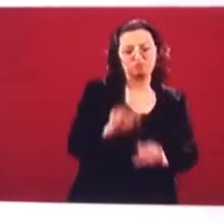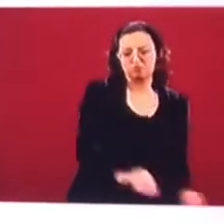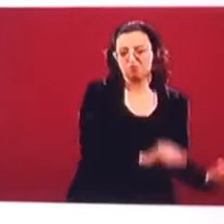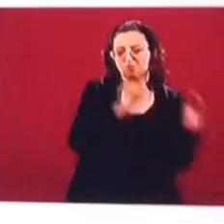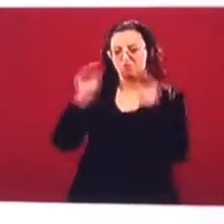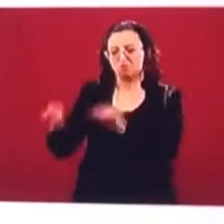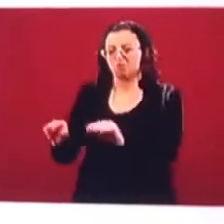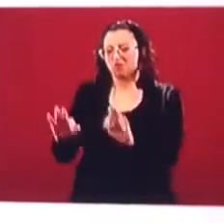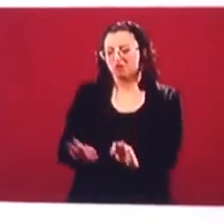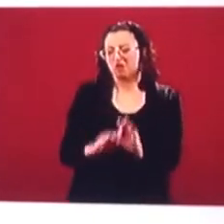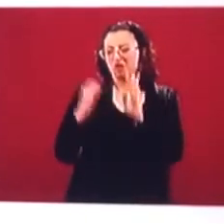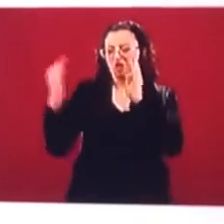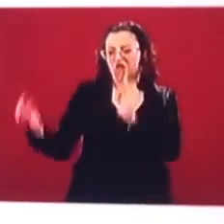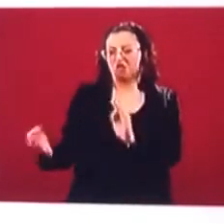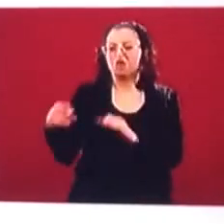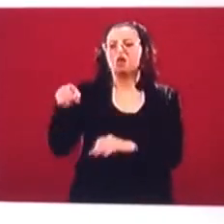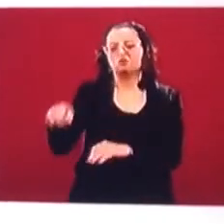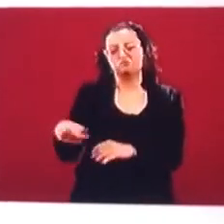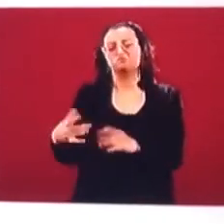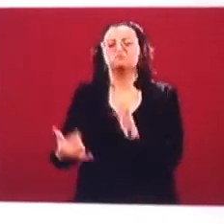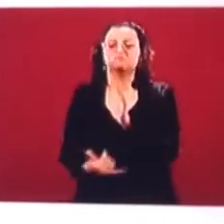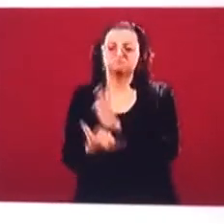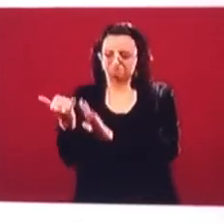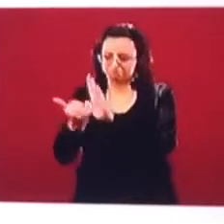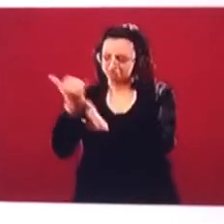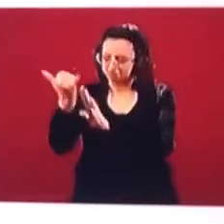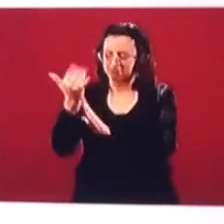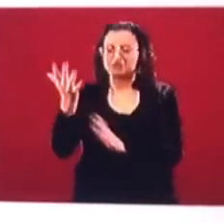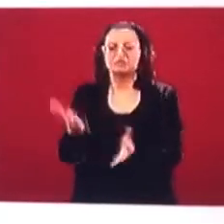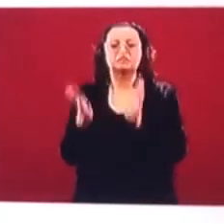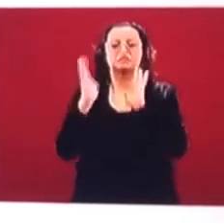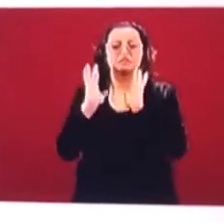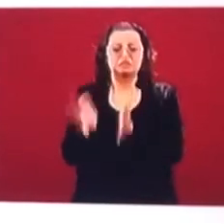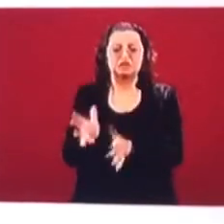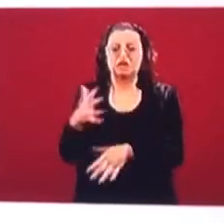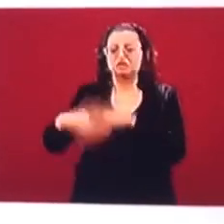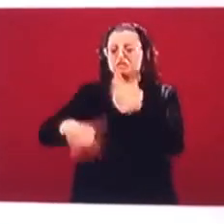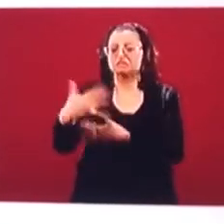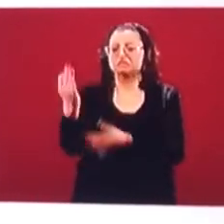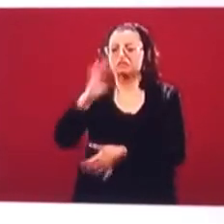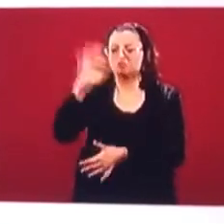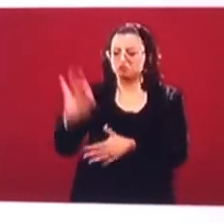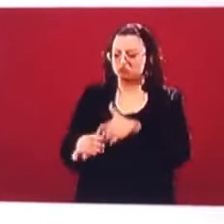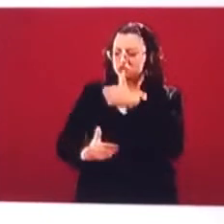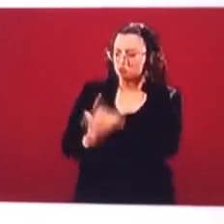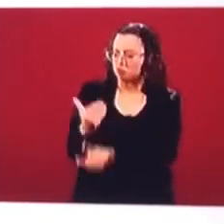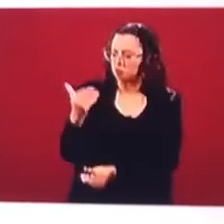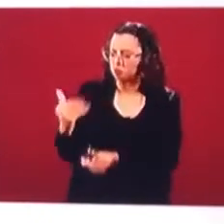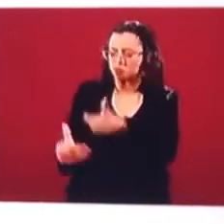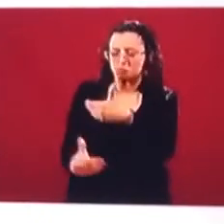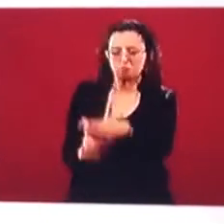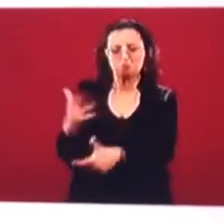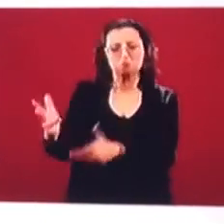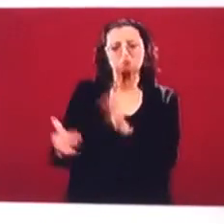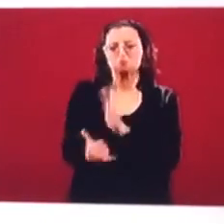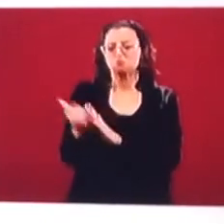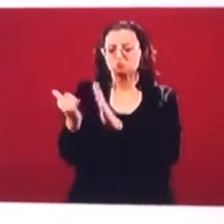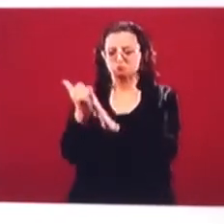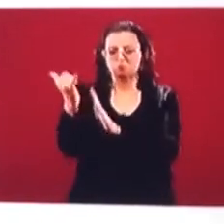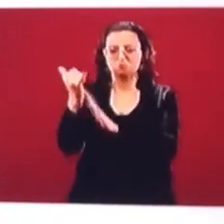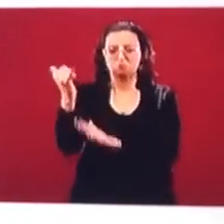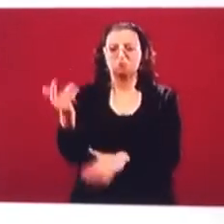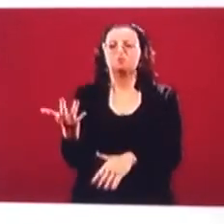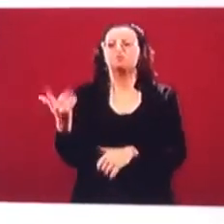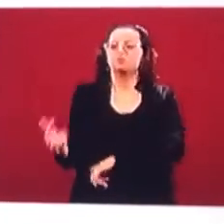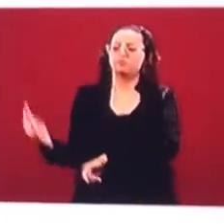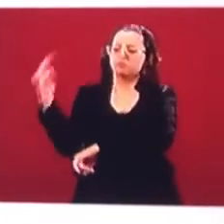presidente, haciendo negocios con los programas más sentidos, que más le interesa al presidente, que son esos programas